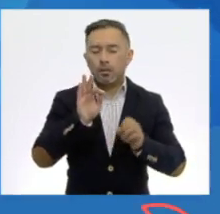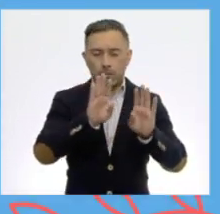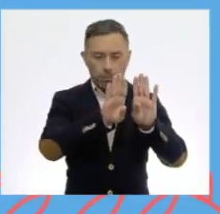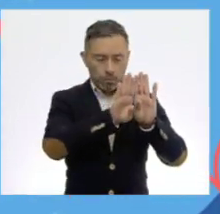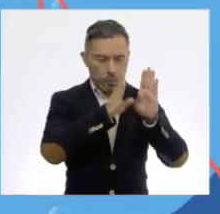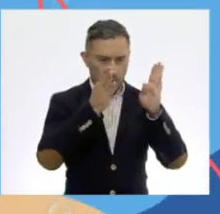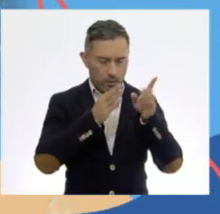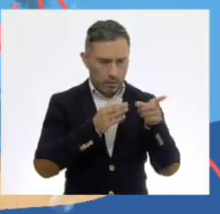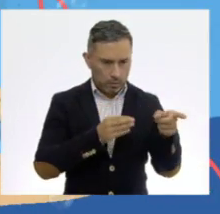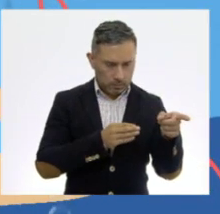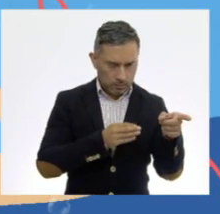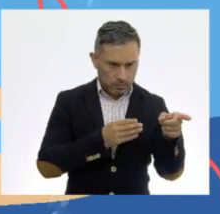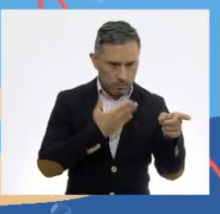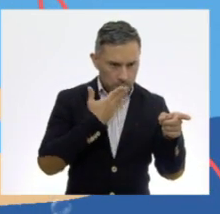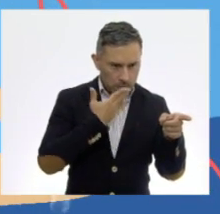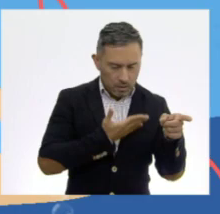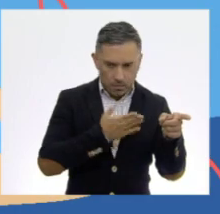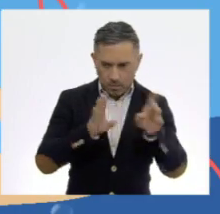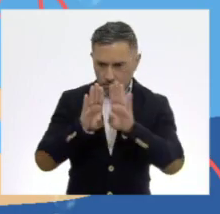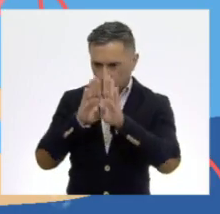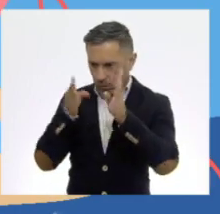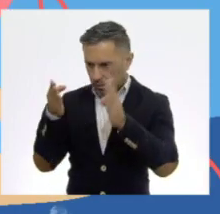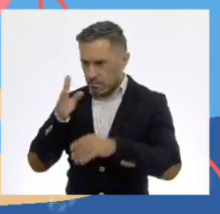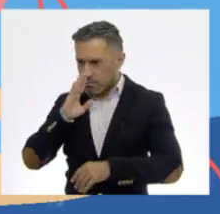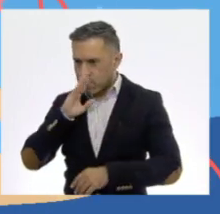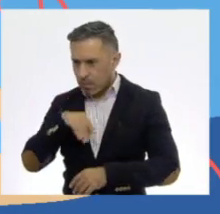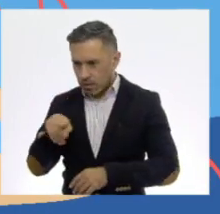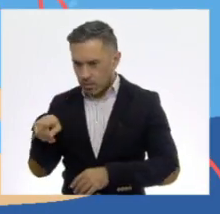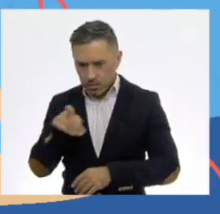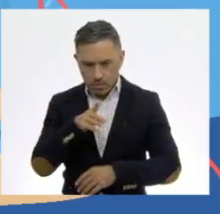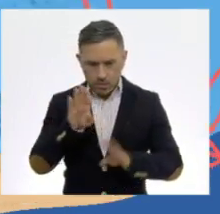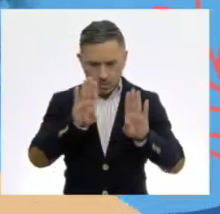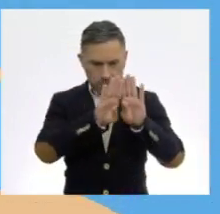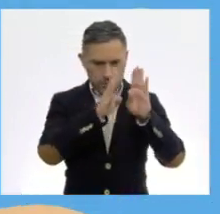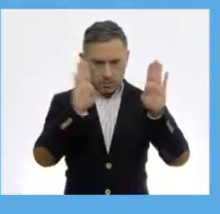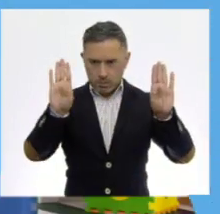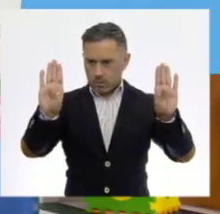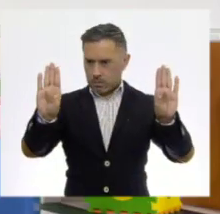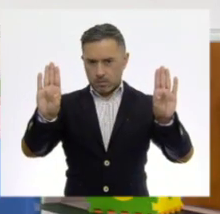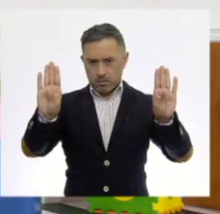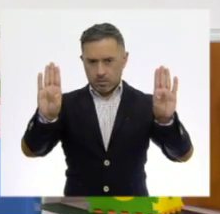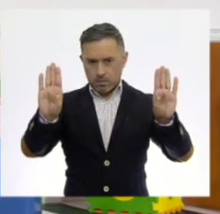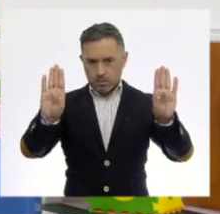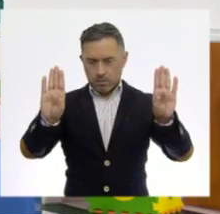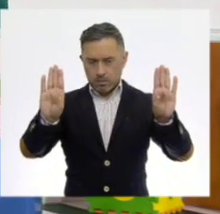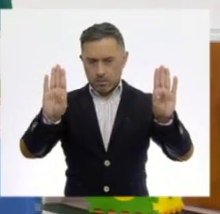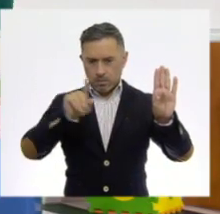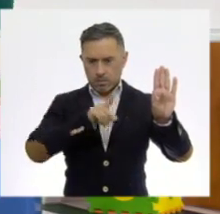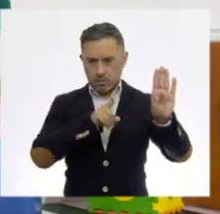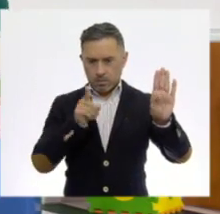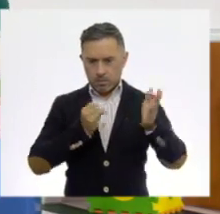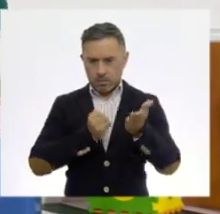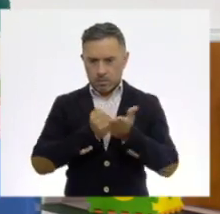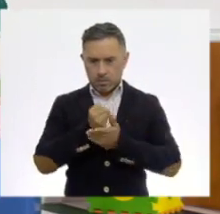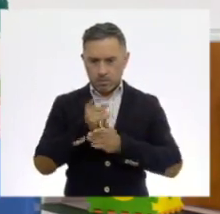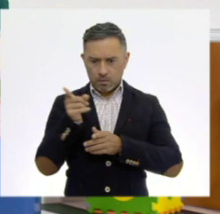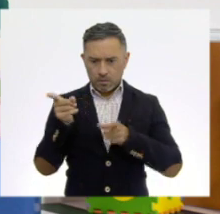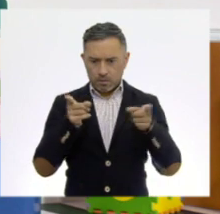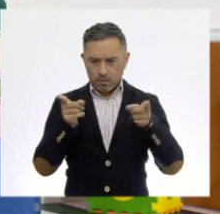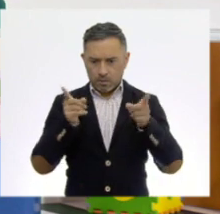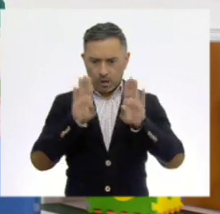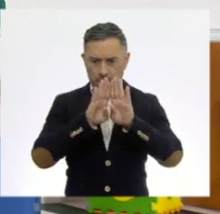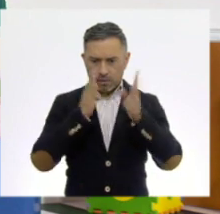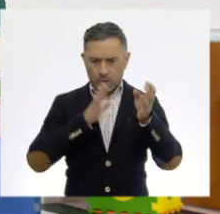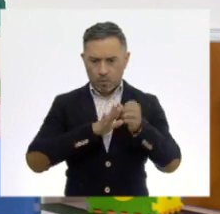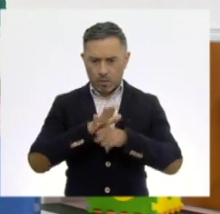pasar. Muy bien. Muy bien. Esta es una situación que puede ser complicada porque ya hay varios factores